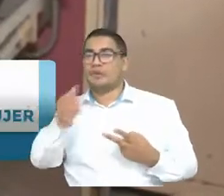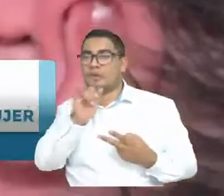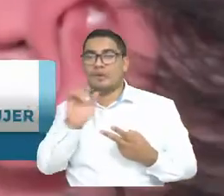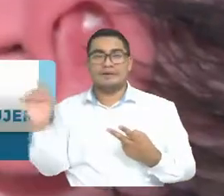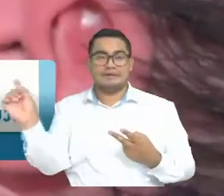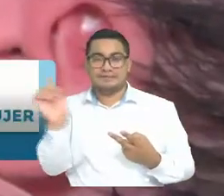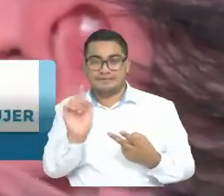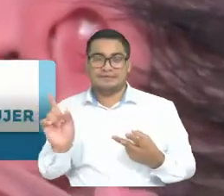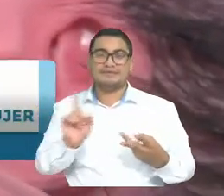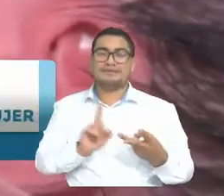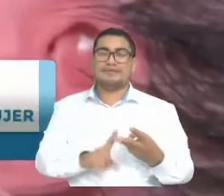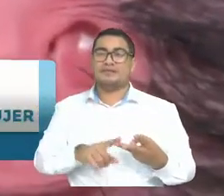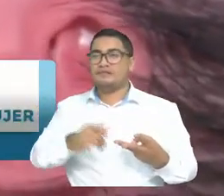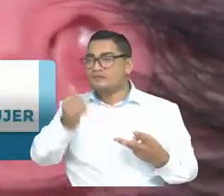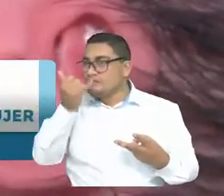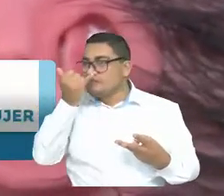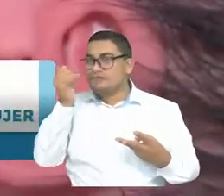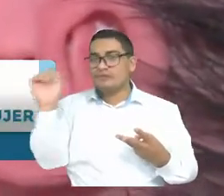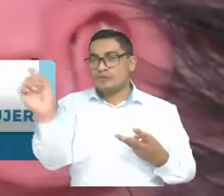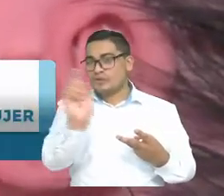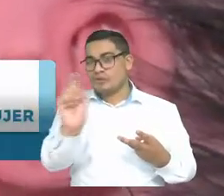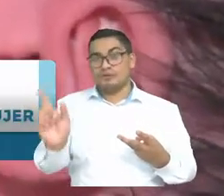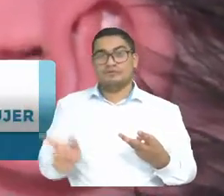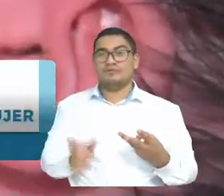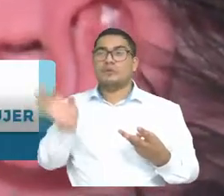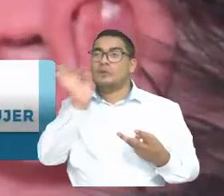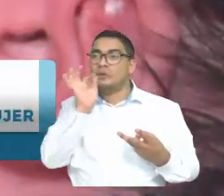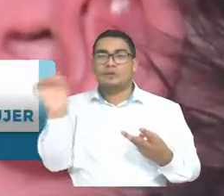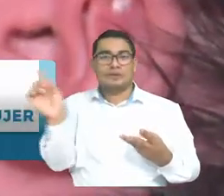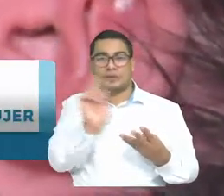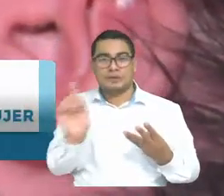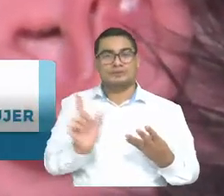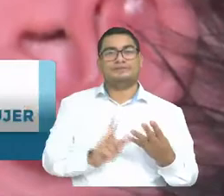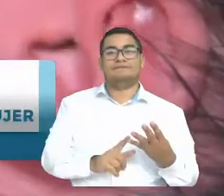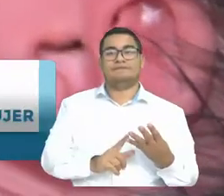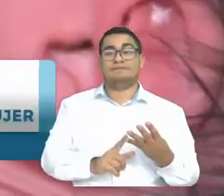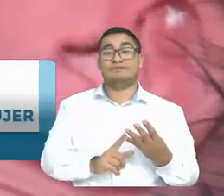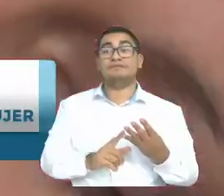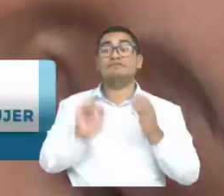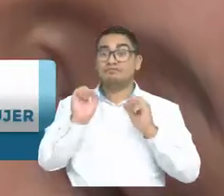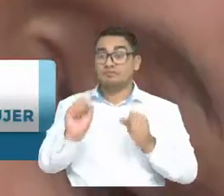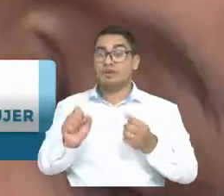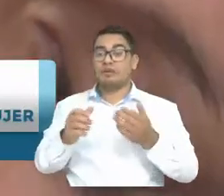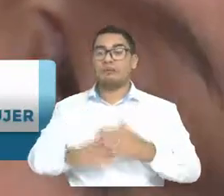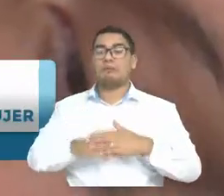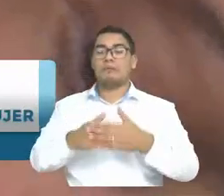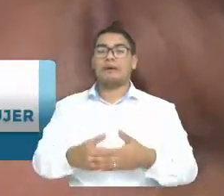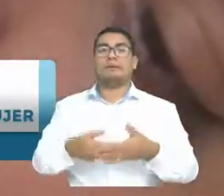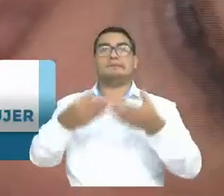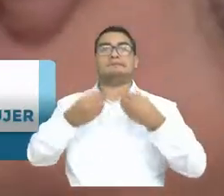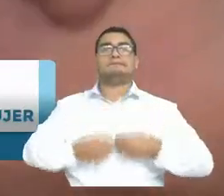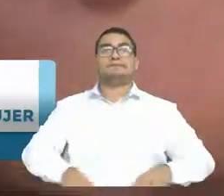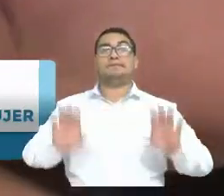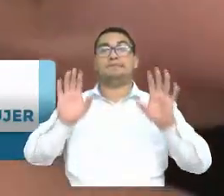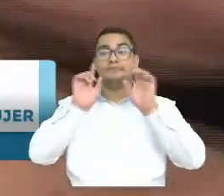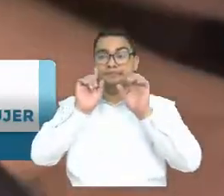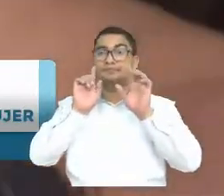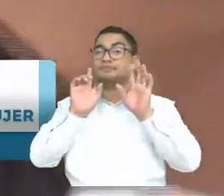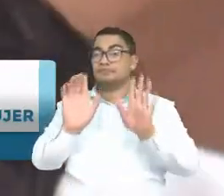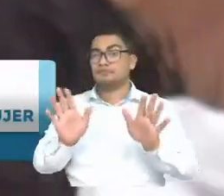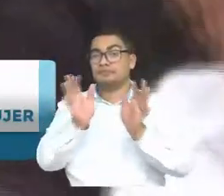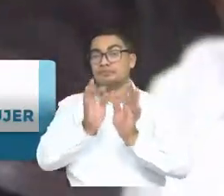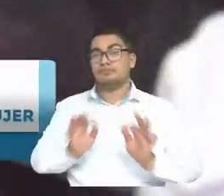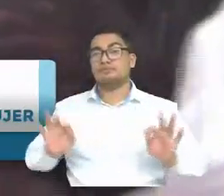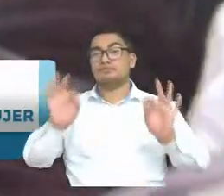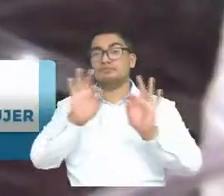riesgo, ¿verdad?, de amenaza de parto, amenazas de aborto, ya que como es una niña, entonces tienden a